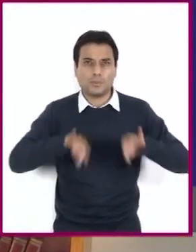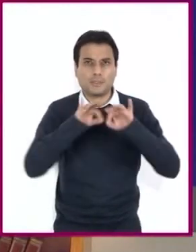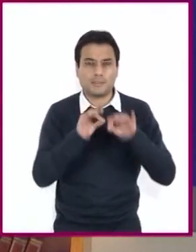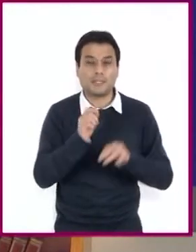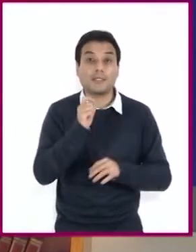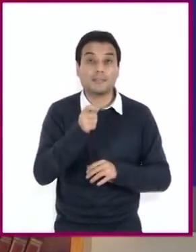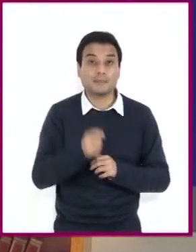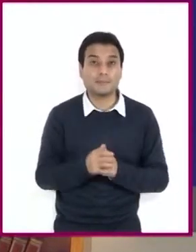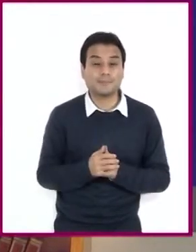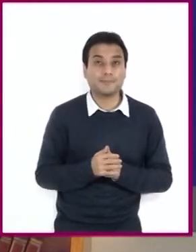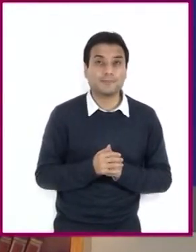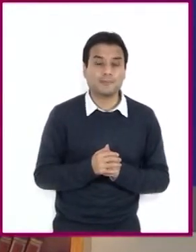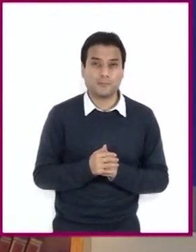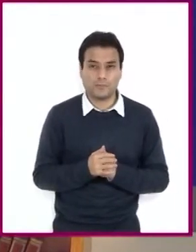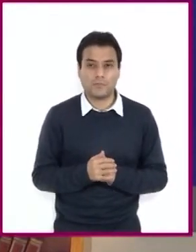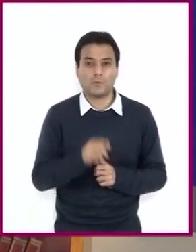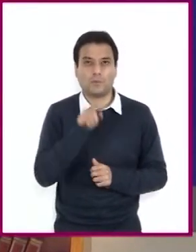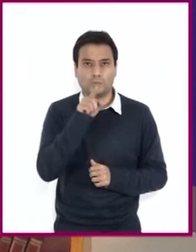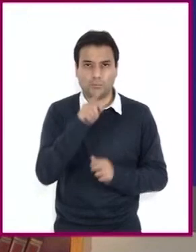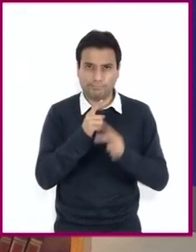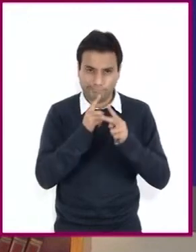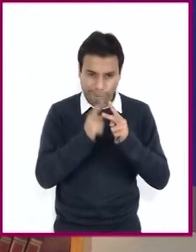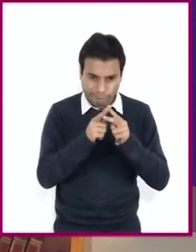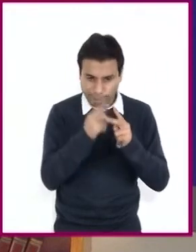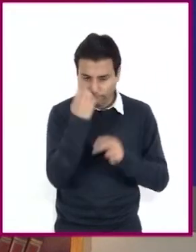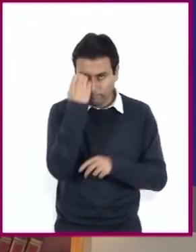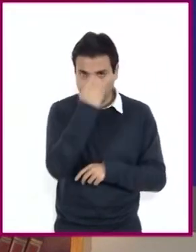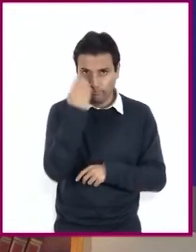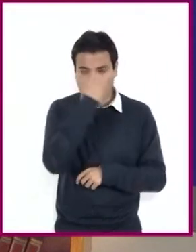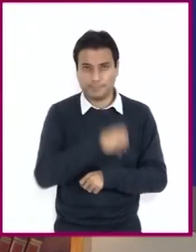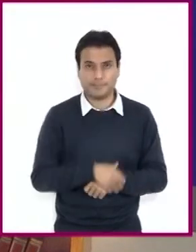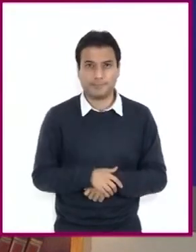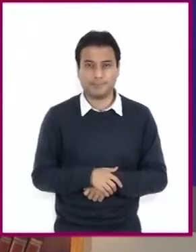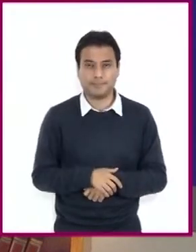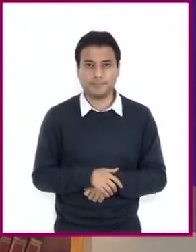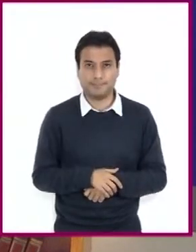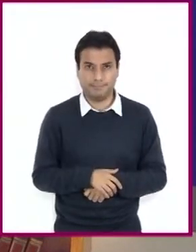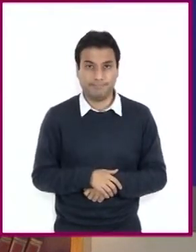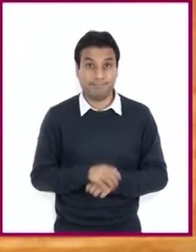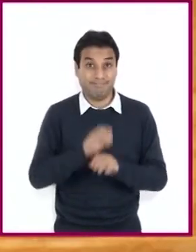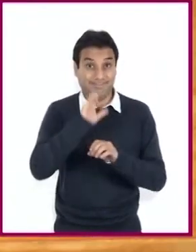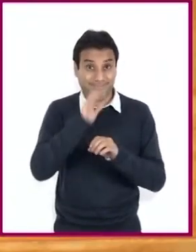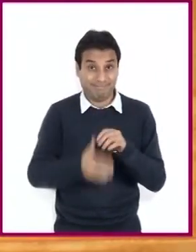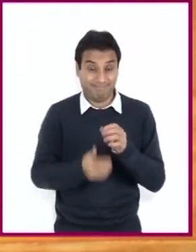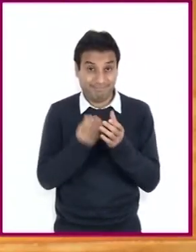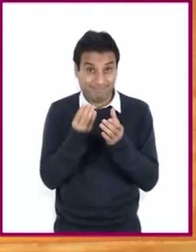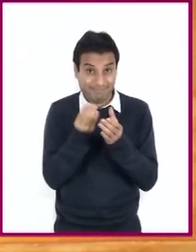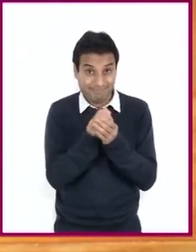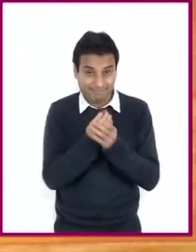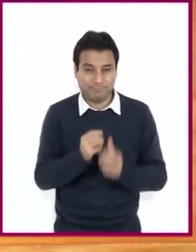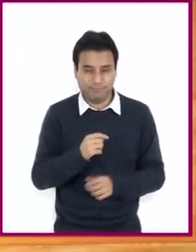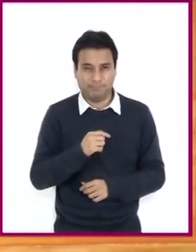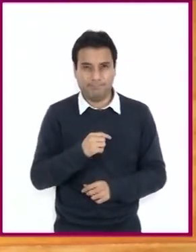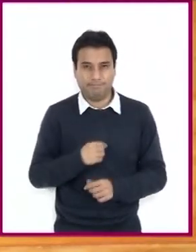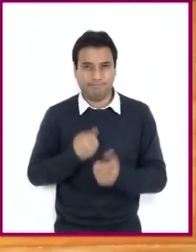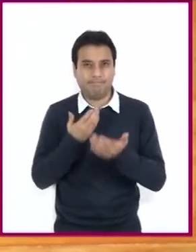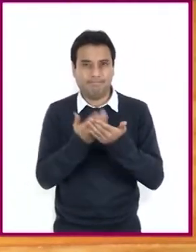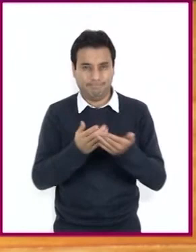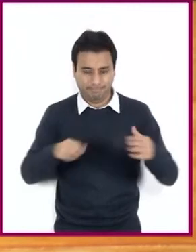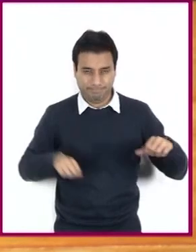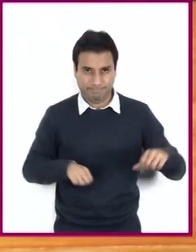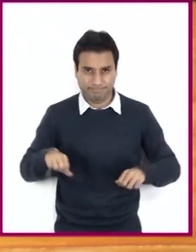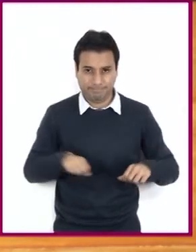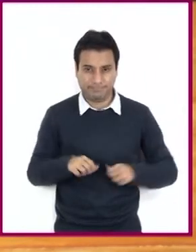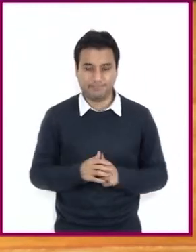alto es la medición de lo que observan. Antes de finalizar nuestra sesión, les proponemos el siguiente